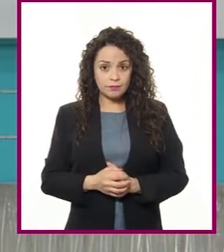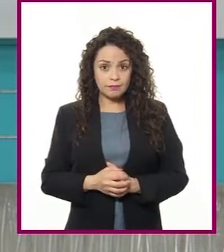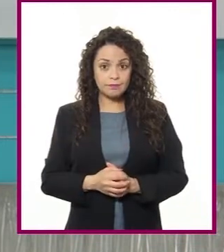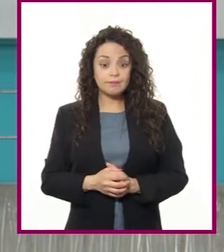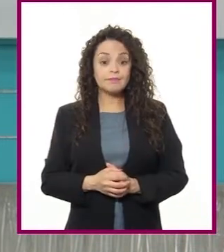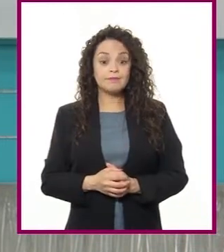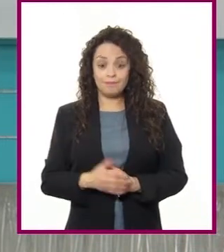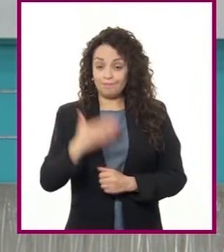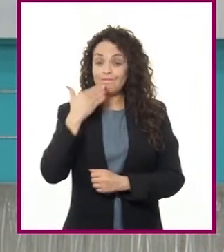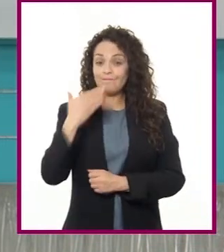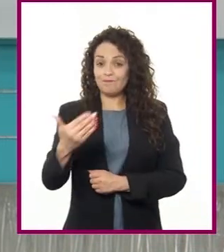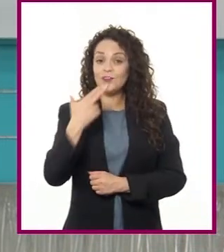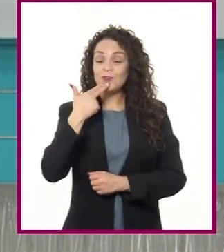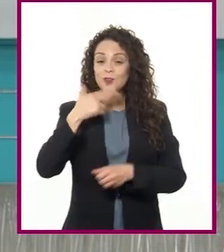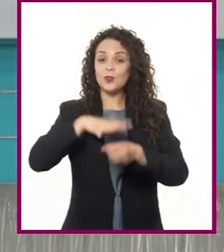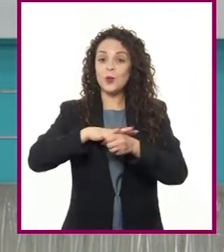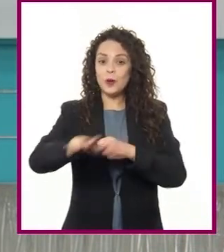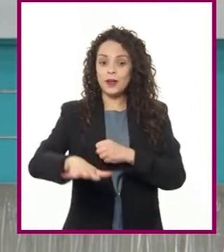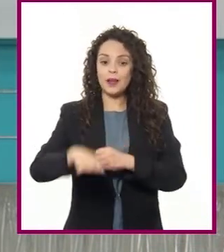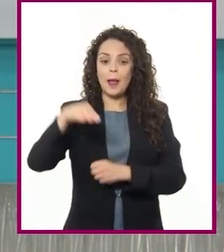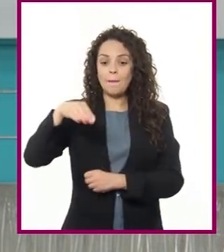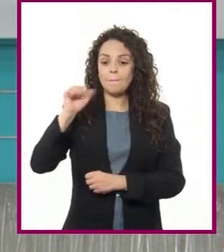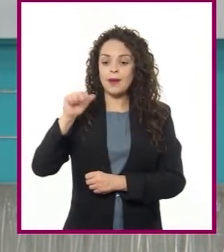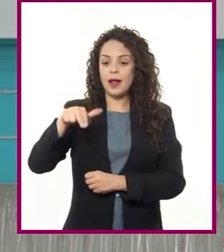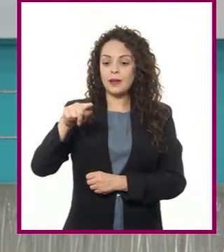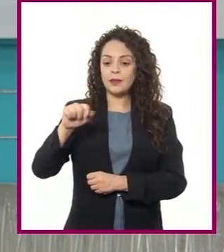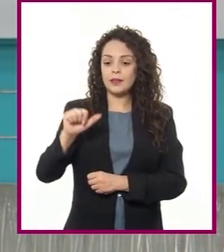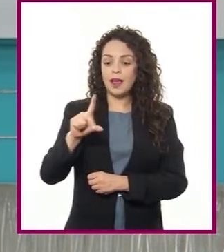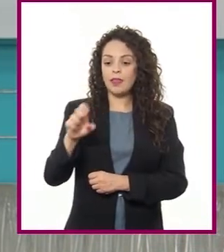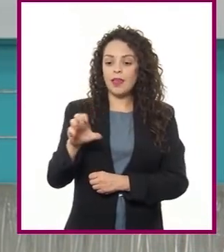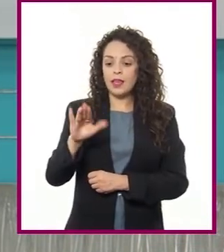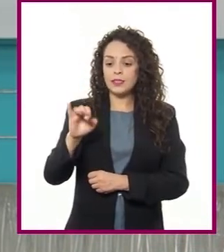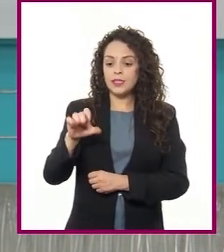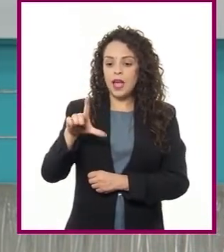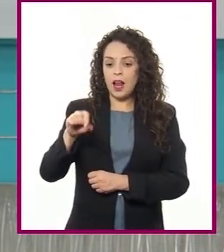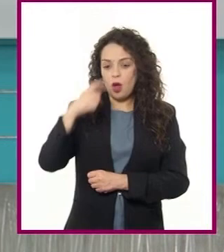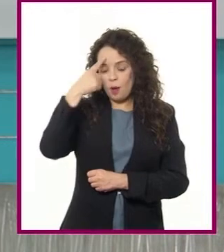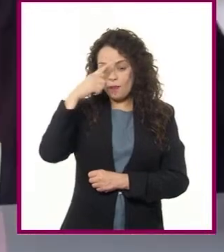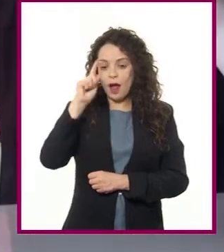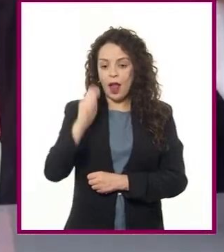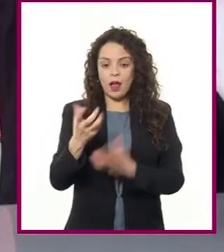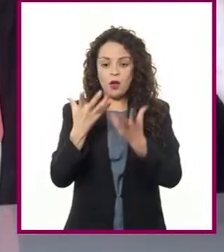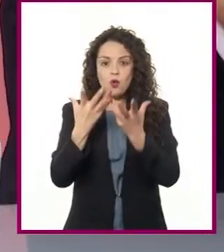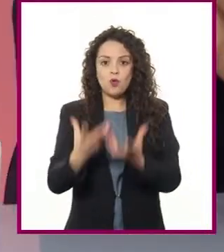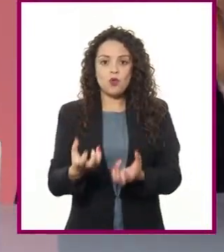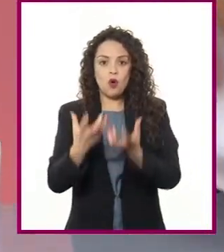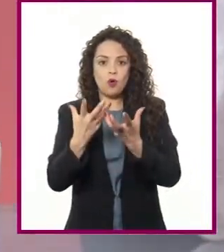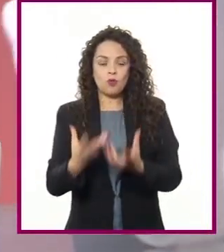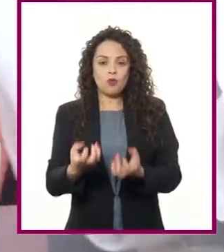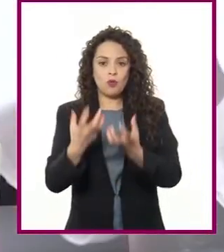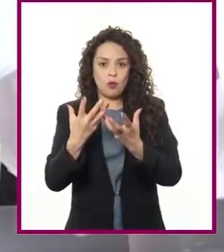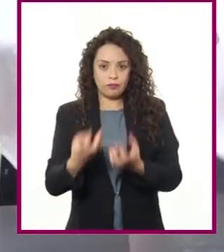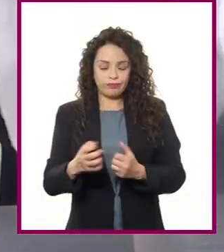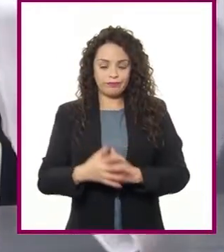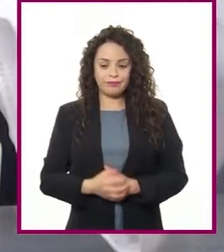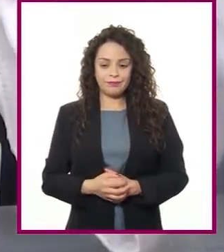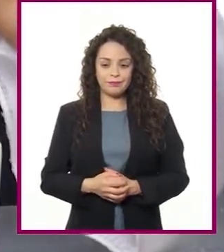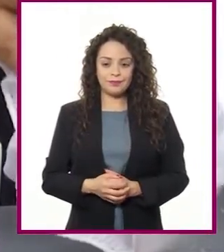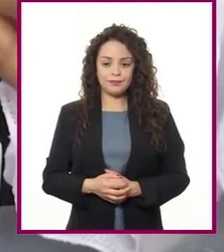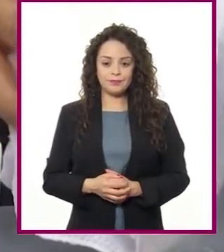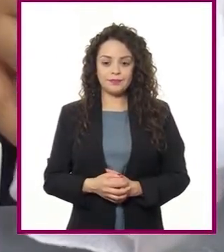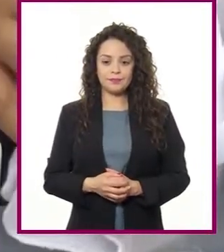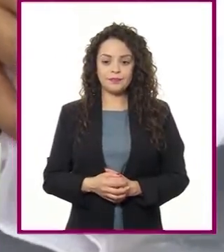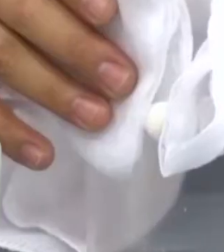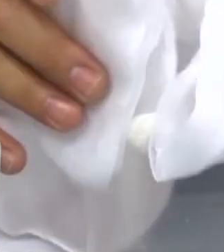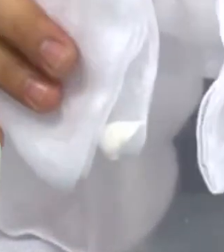Genial, utilizamos la manta de cielo como filtro después de haberlo filtrado. Lo pasamos para allá.